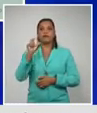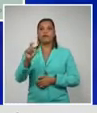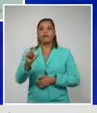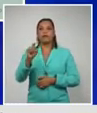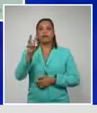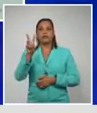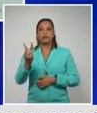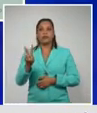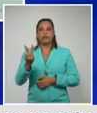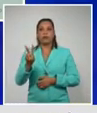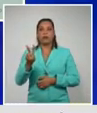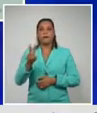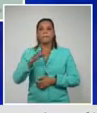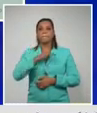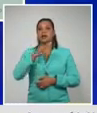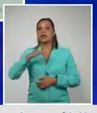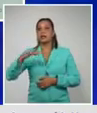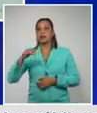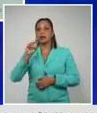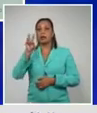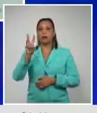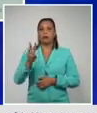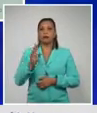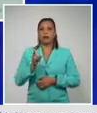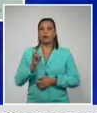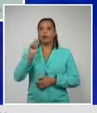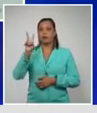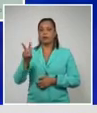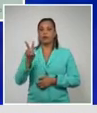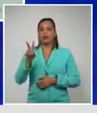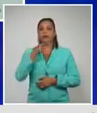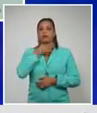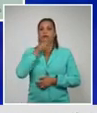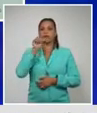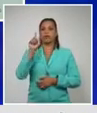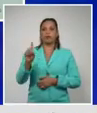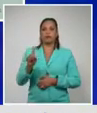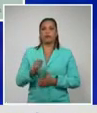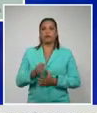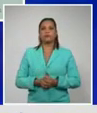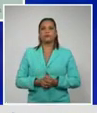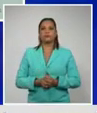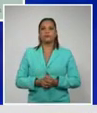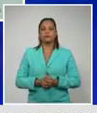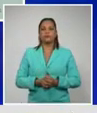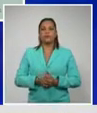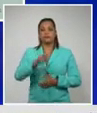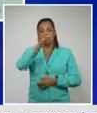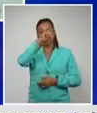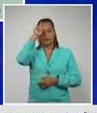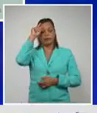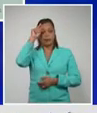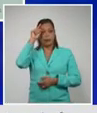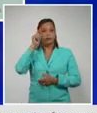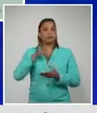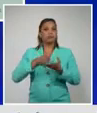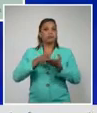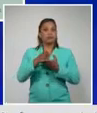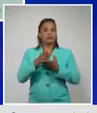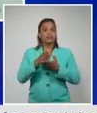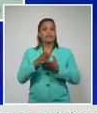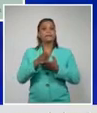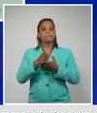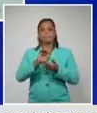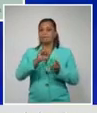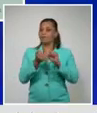Manicaragua, y Encrucijada un caso. Santi Espíritu todavía no tiene estabilidad en el control